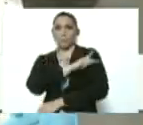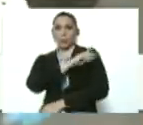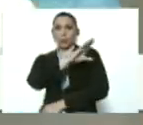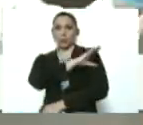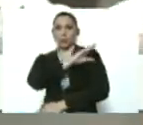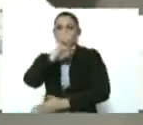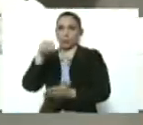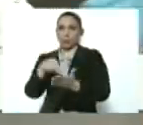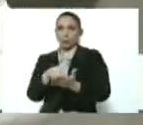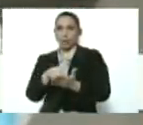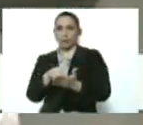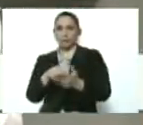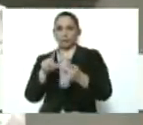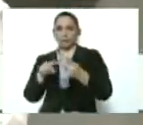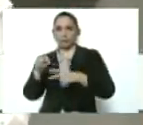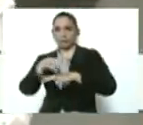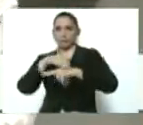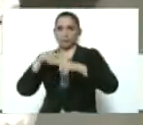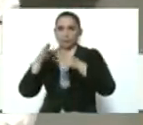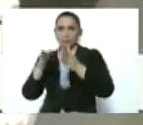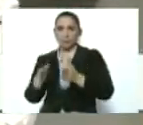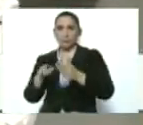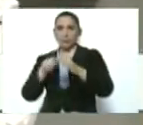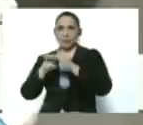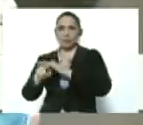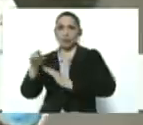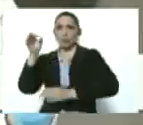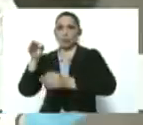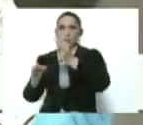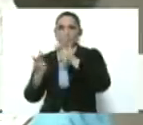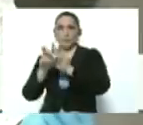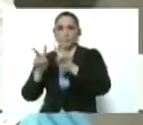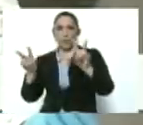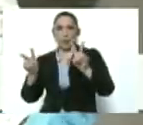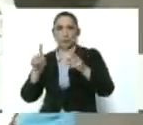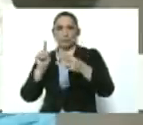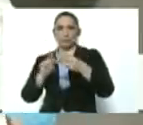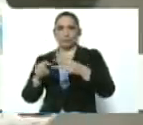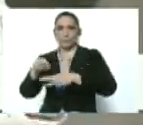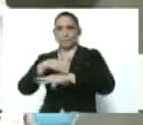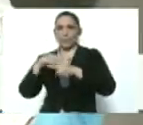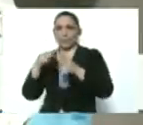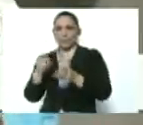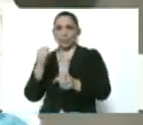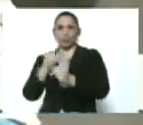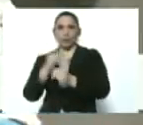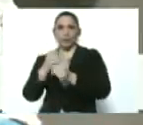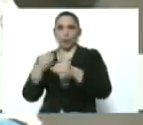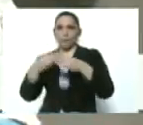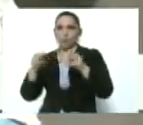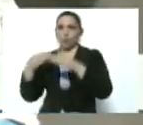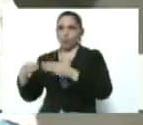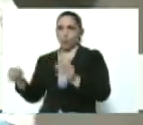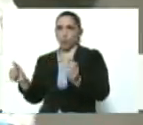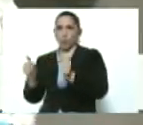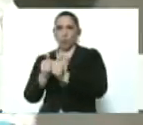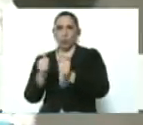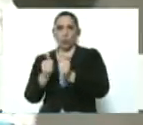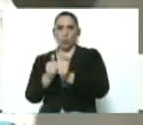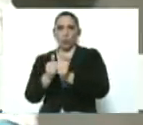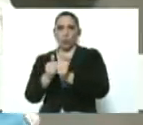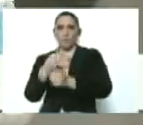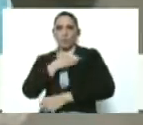nacional el ministerio de interior justicia y paz el ministerio de obras públicas con la gran misión barrio nuevo barrio